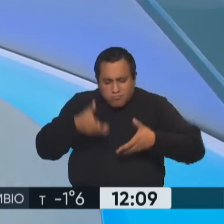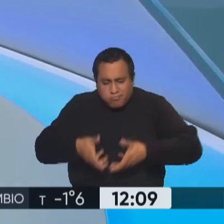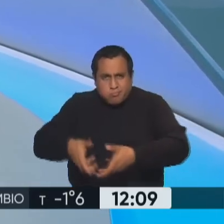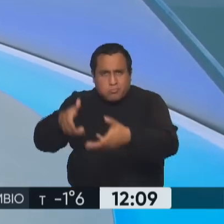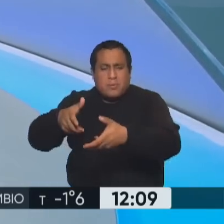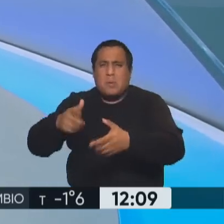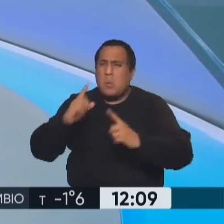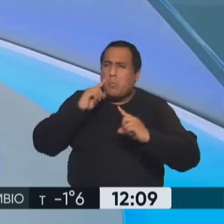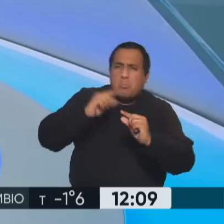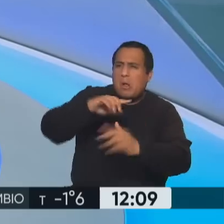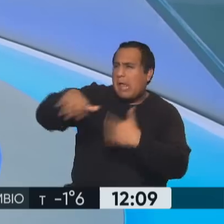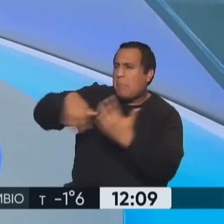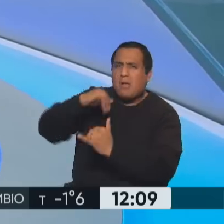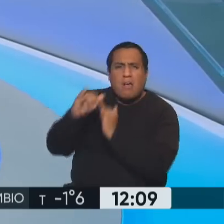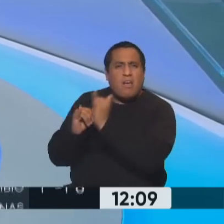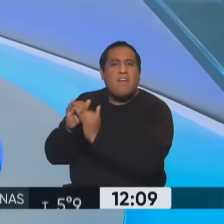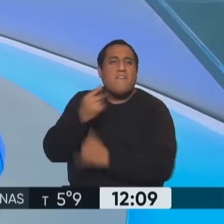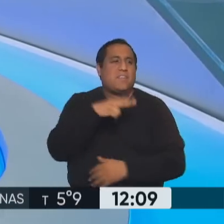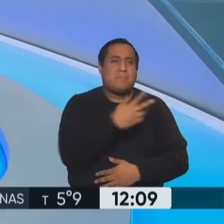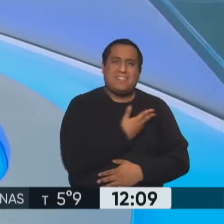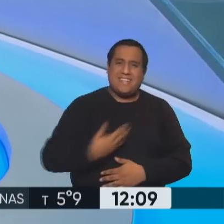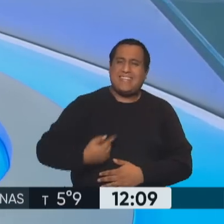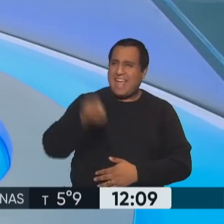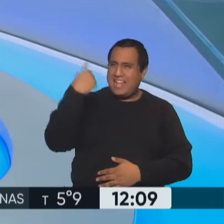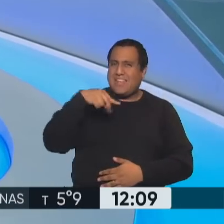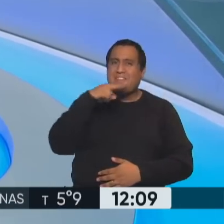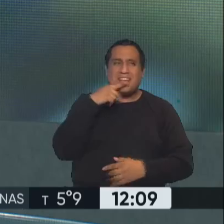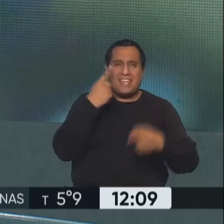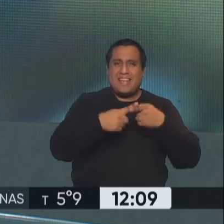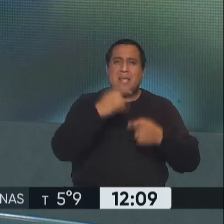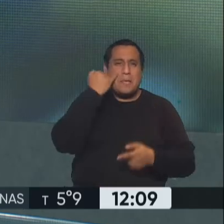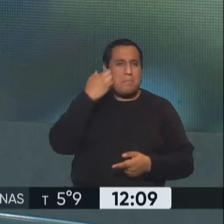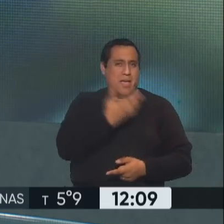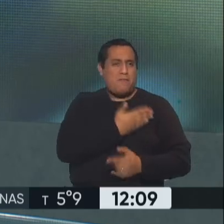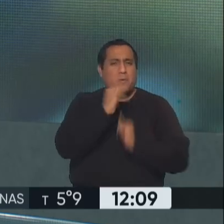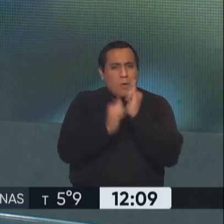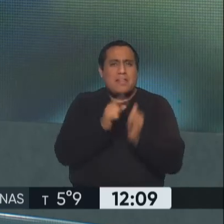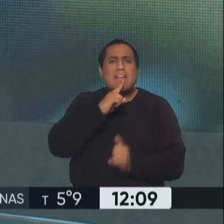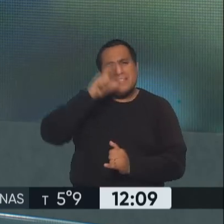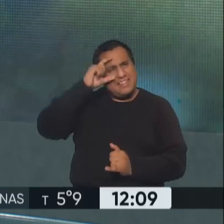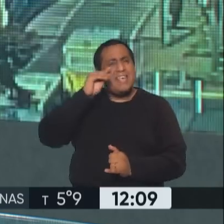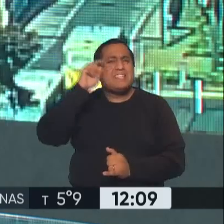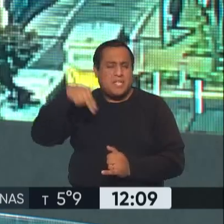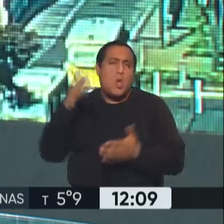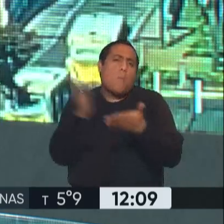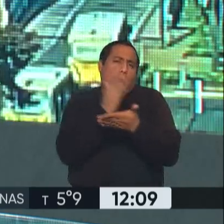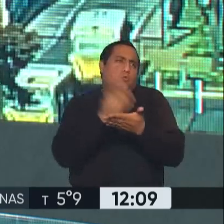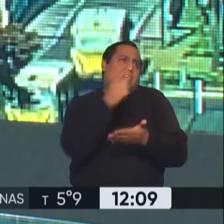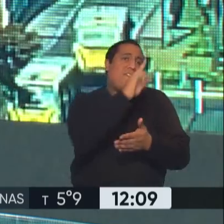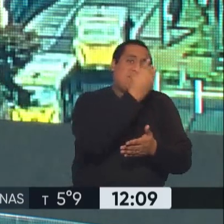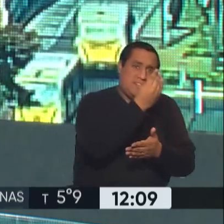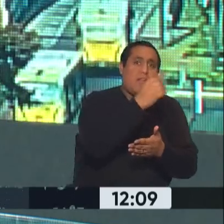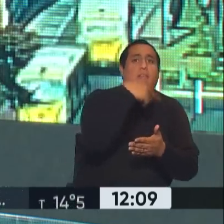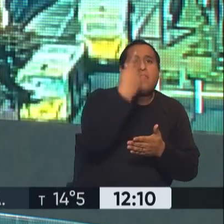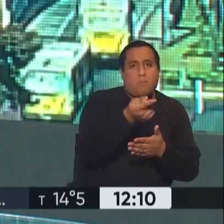polémica. Primero las referencias de la vicepresidenta el viernes en el acto en YPF, esto de Techin, que produce en Brasil, luego importa, y los